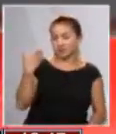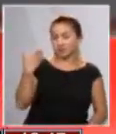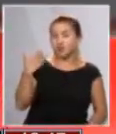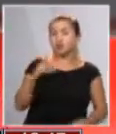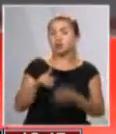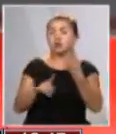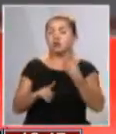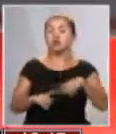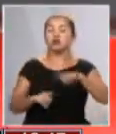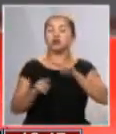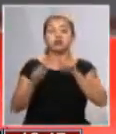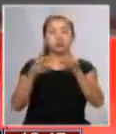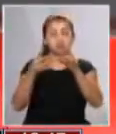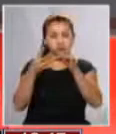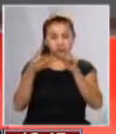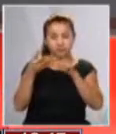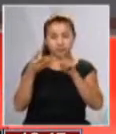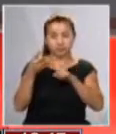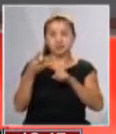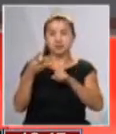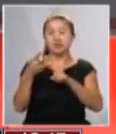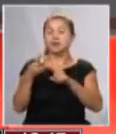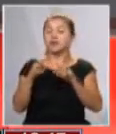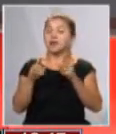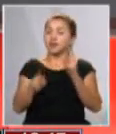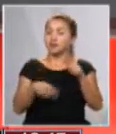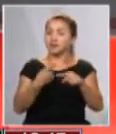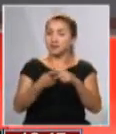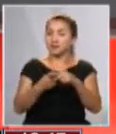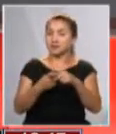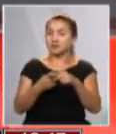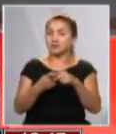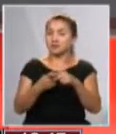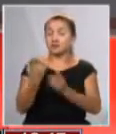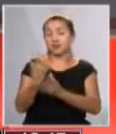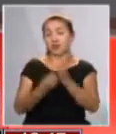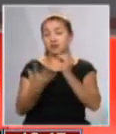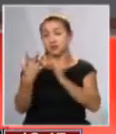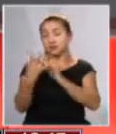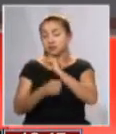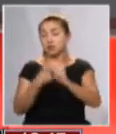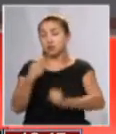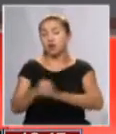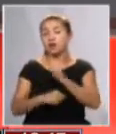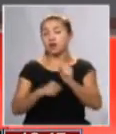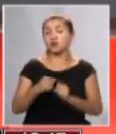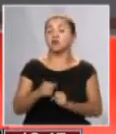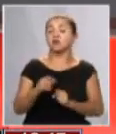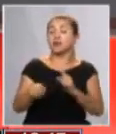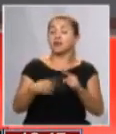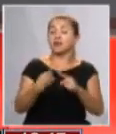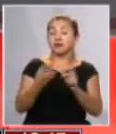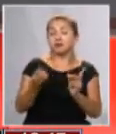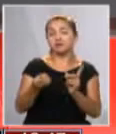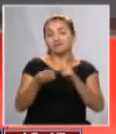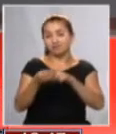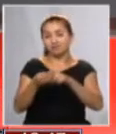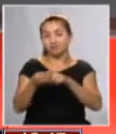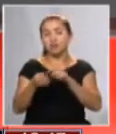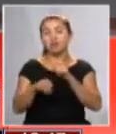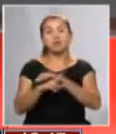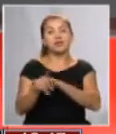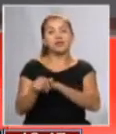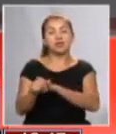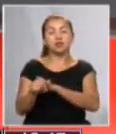de las particularidades de los delitos tributarios, además de que prescriban en 5 años, es que si están asociados a